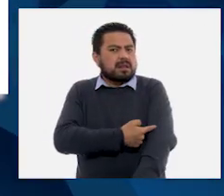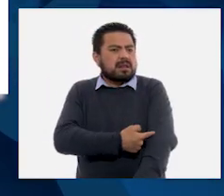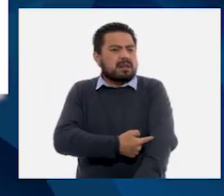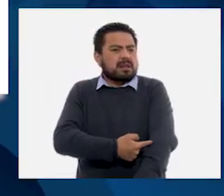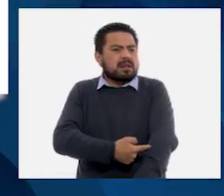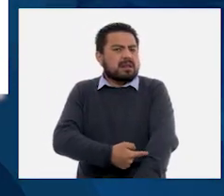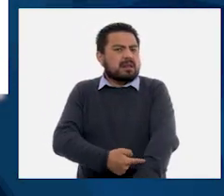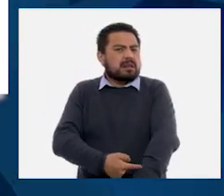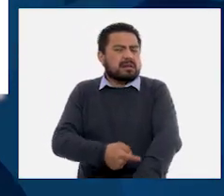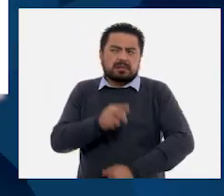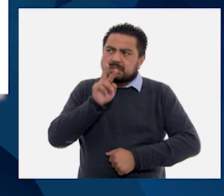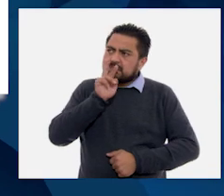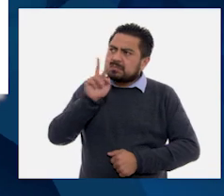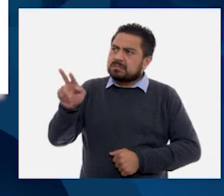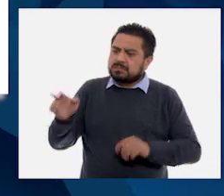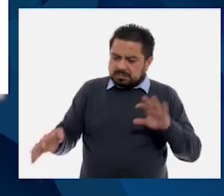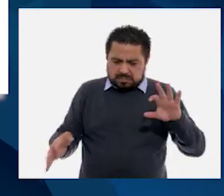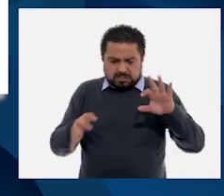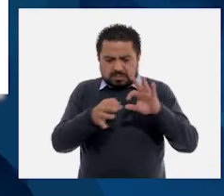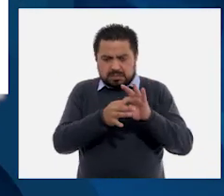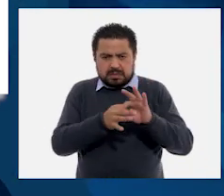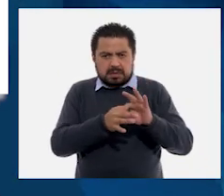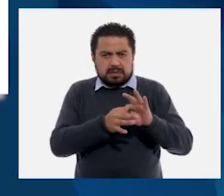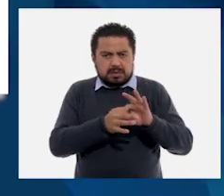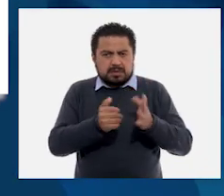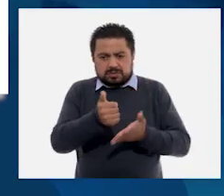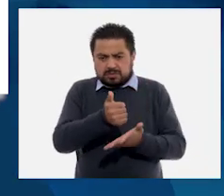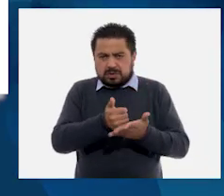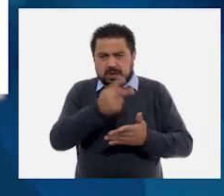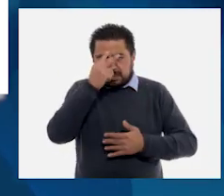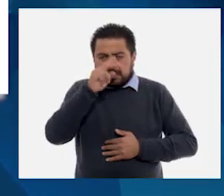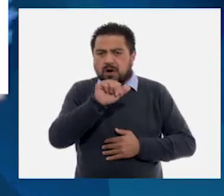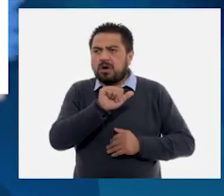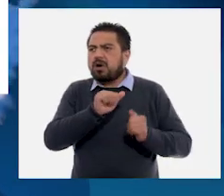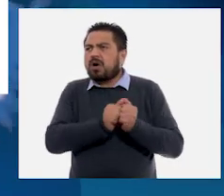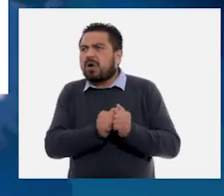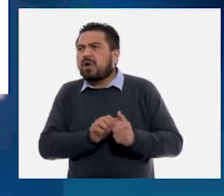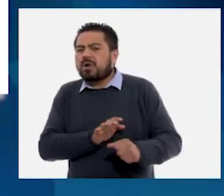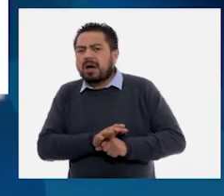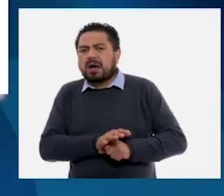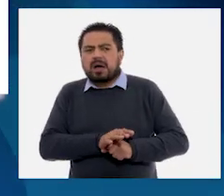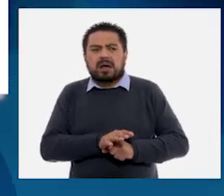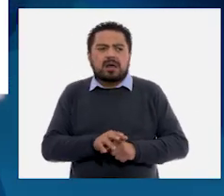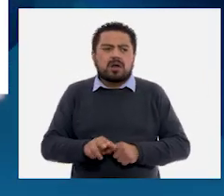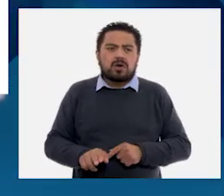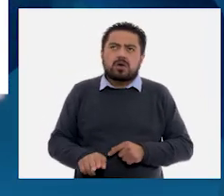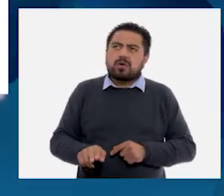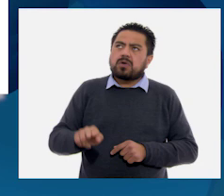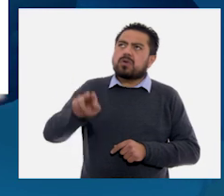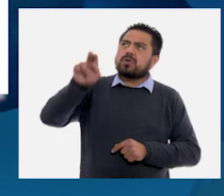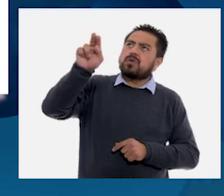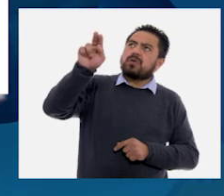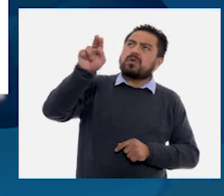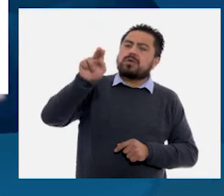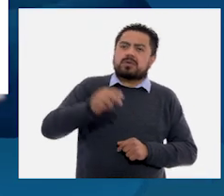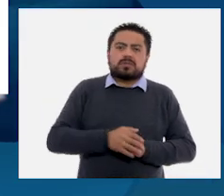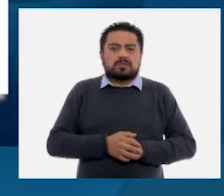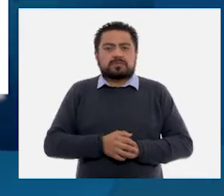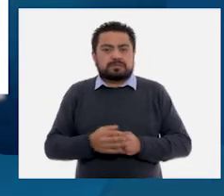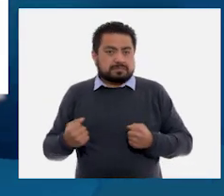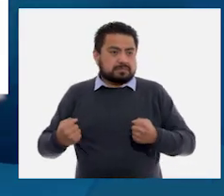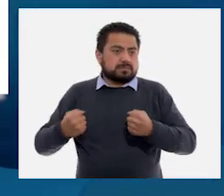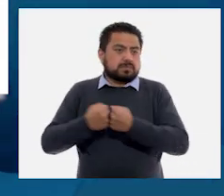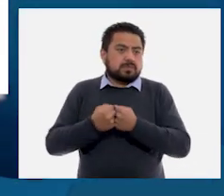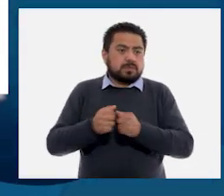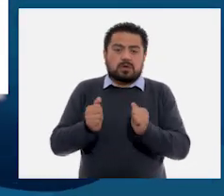que estoy viendo que conecta la capital con Paso del Norte, en la